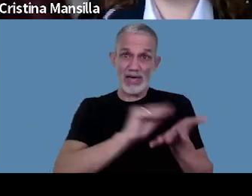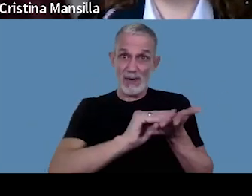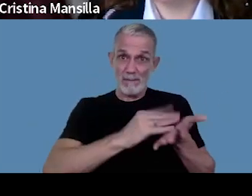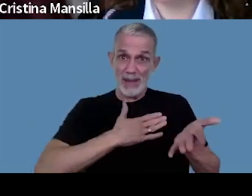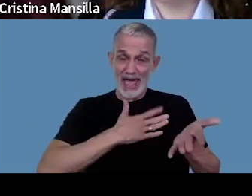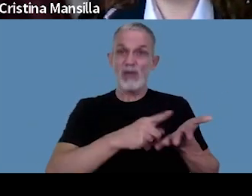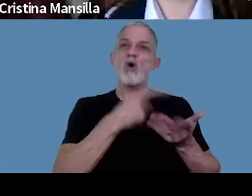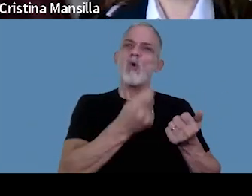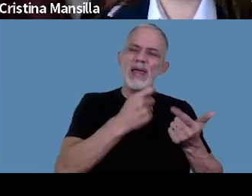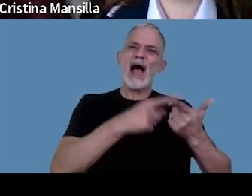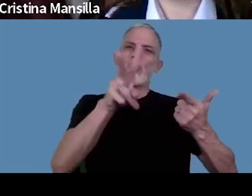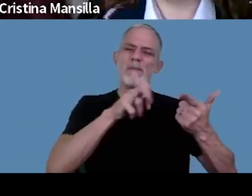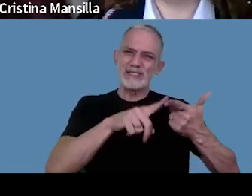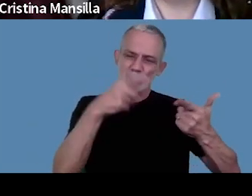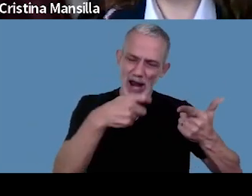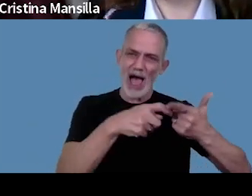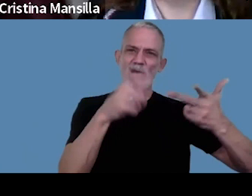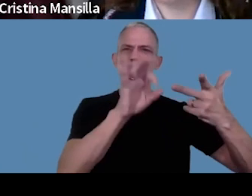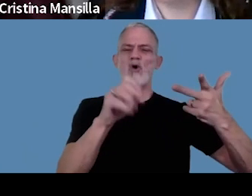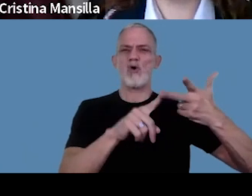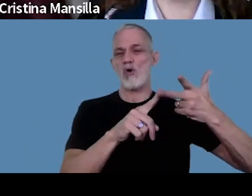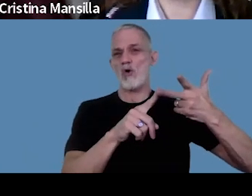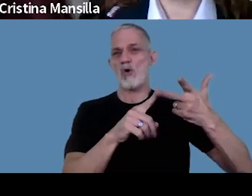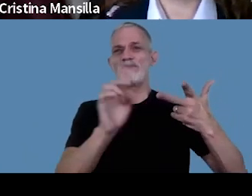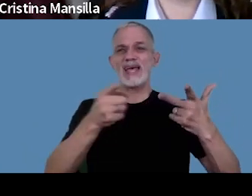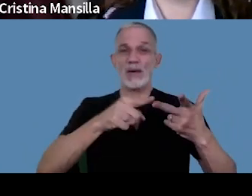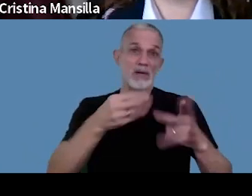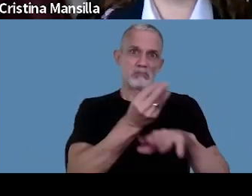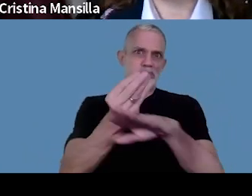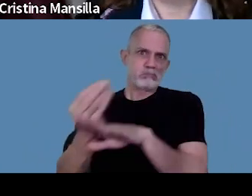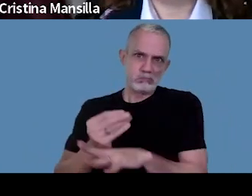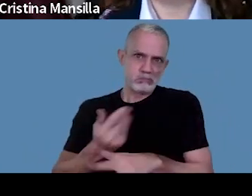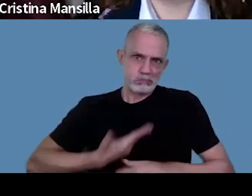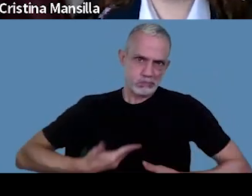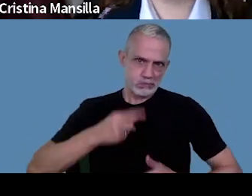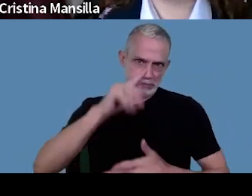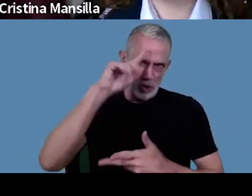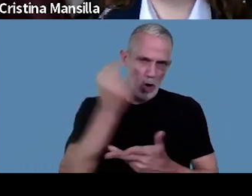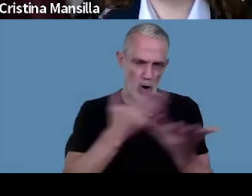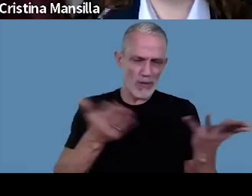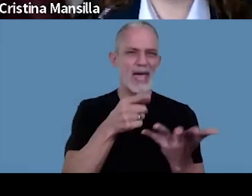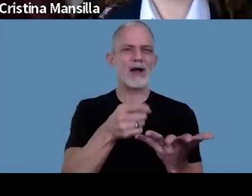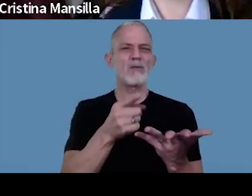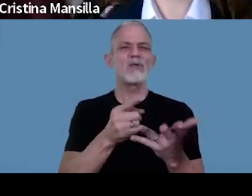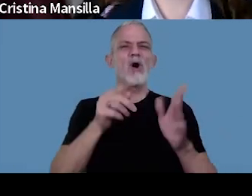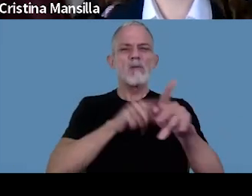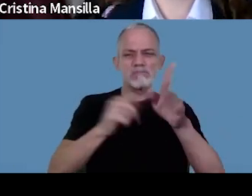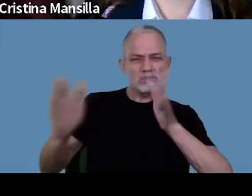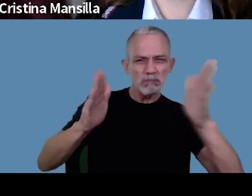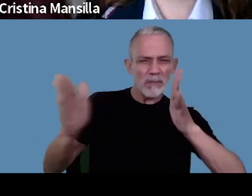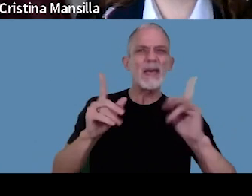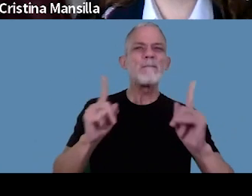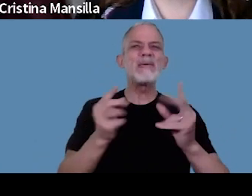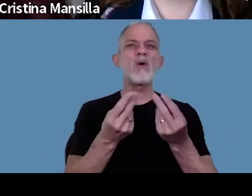jubilados, pensionados o cargos públicos que estuvieran dentro de estos parámetros, se les